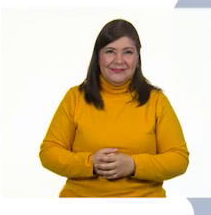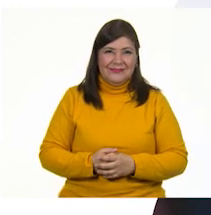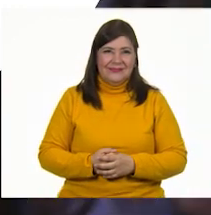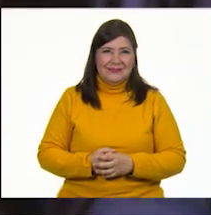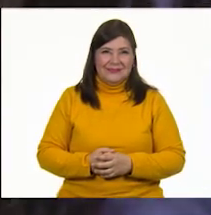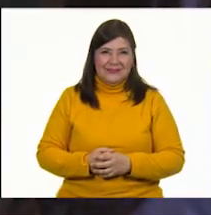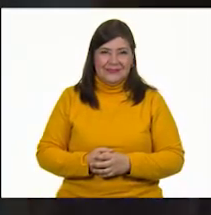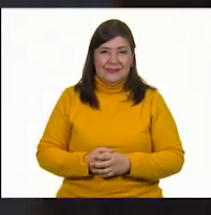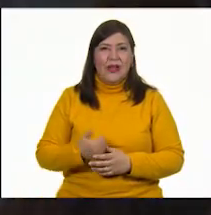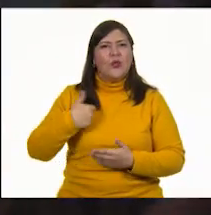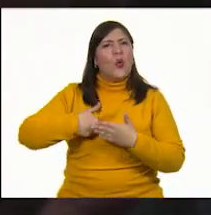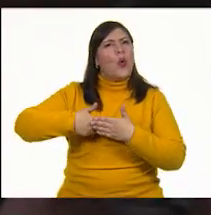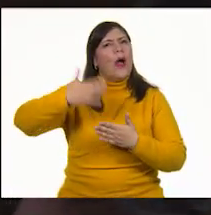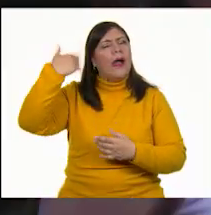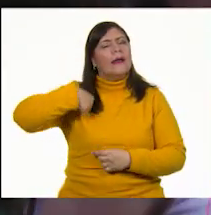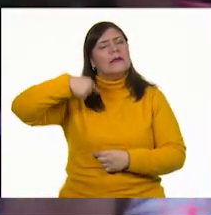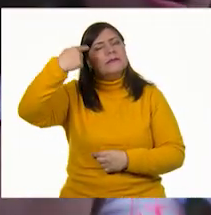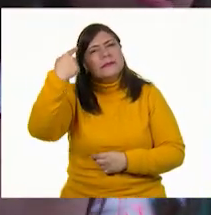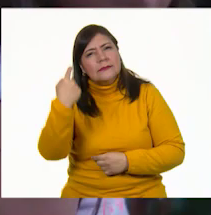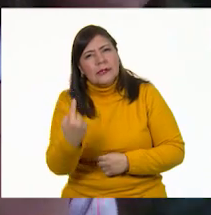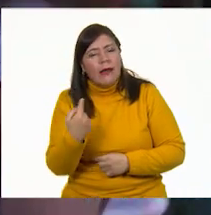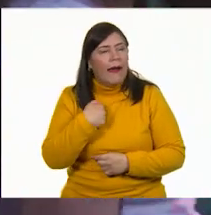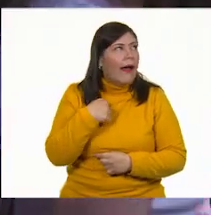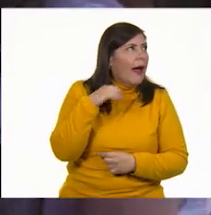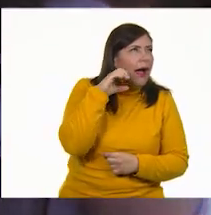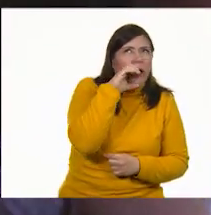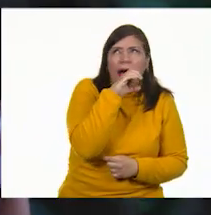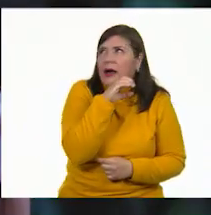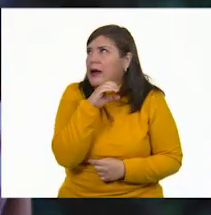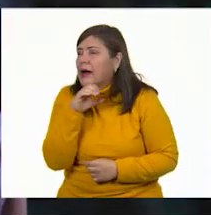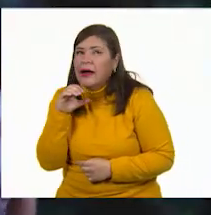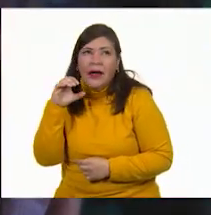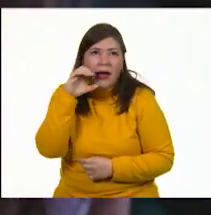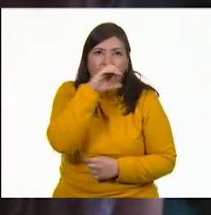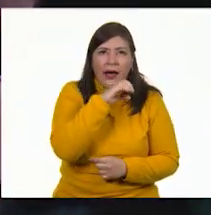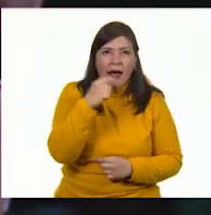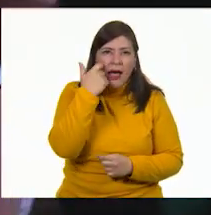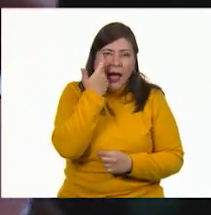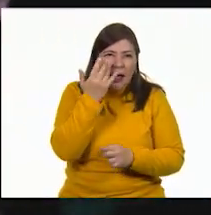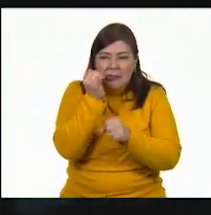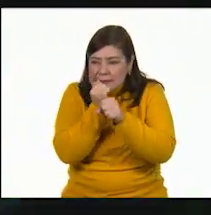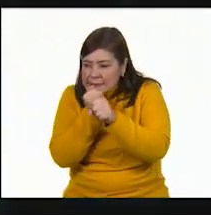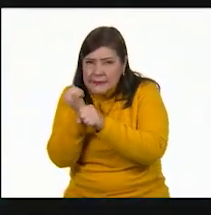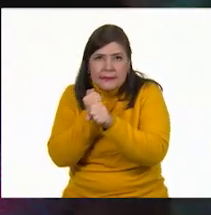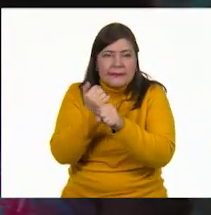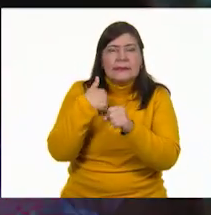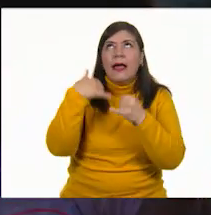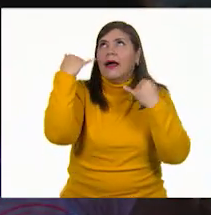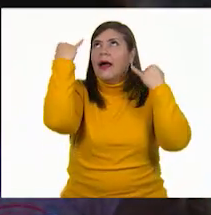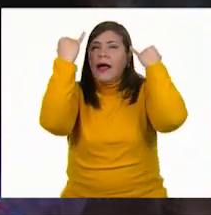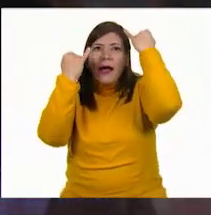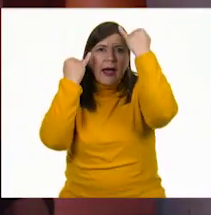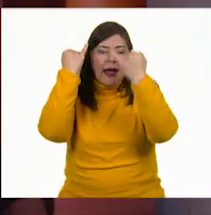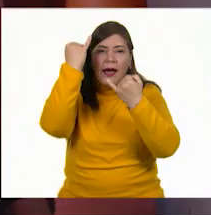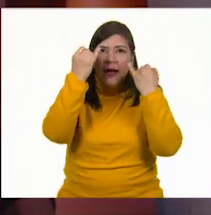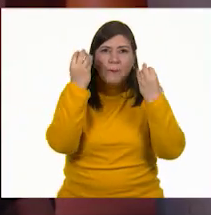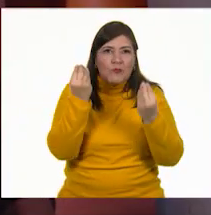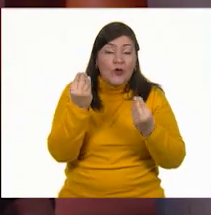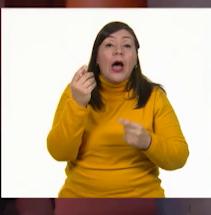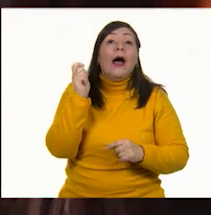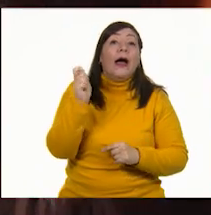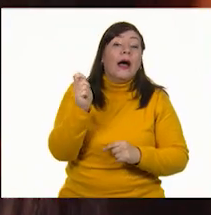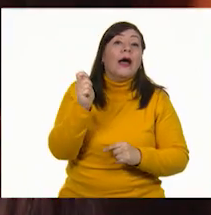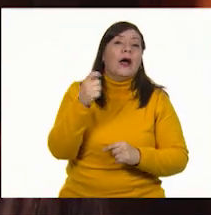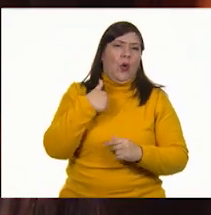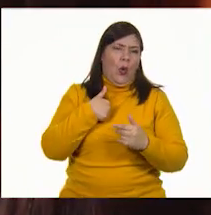aprendeencasa.cep.gob.mx. Cuando era pequeña, la curiosidad por explorar siempre llevaba mi imaginación muy lejos. Y aunque soy